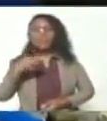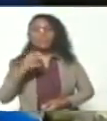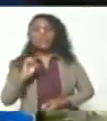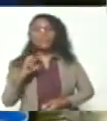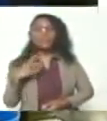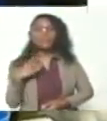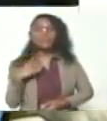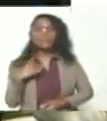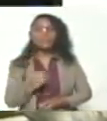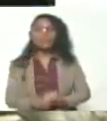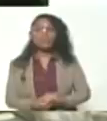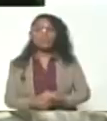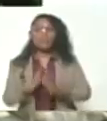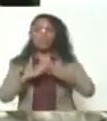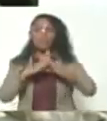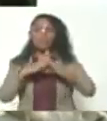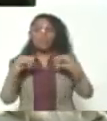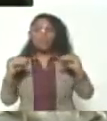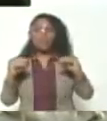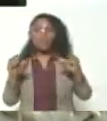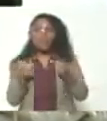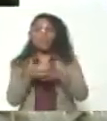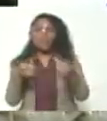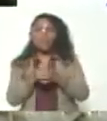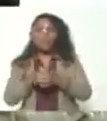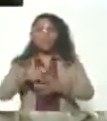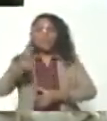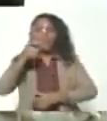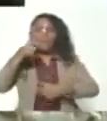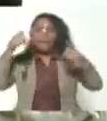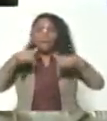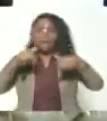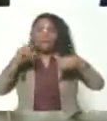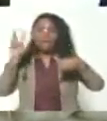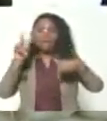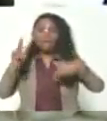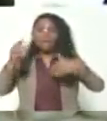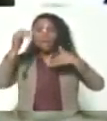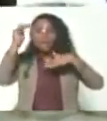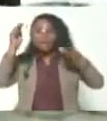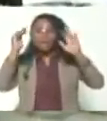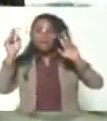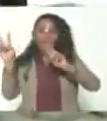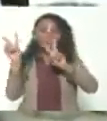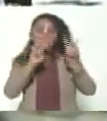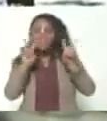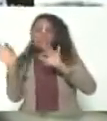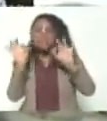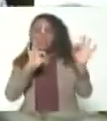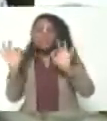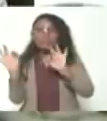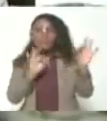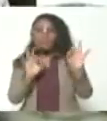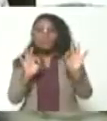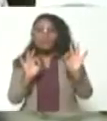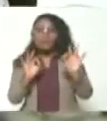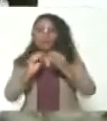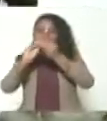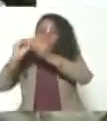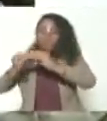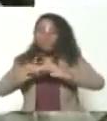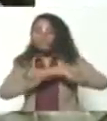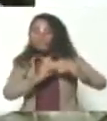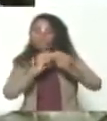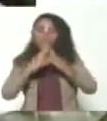DGCIM, SEBIM, todos los órganos, alerta. Hay que afinar todo lo que tiene que